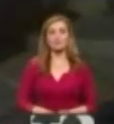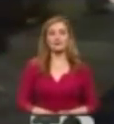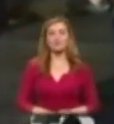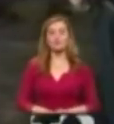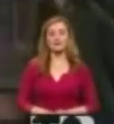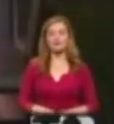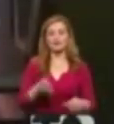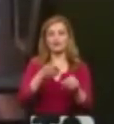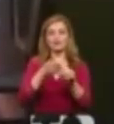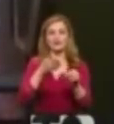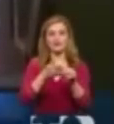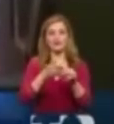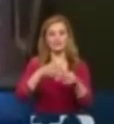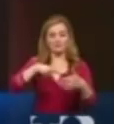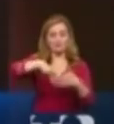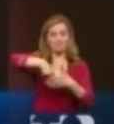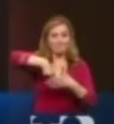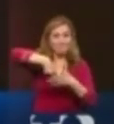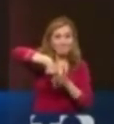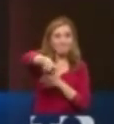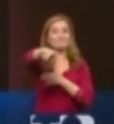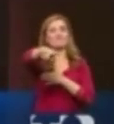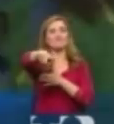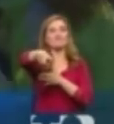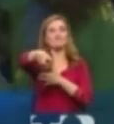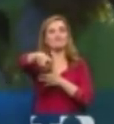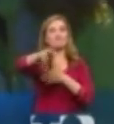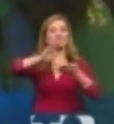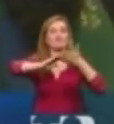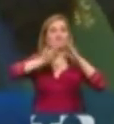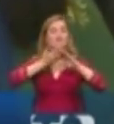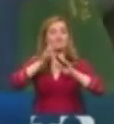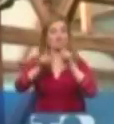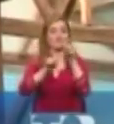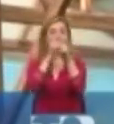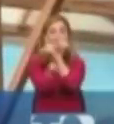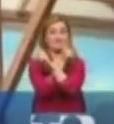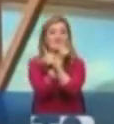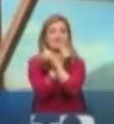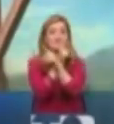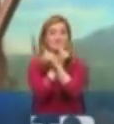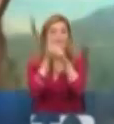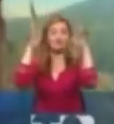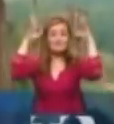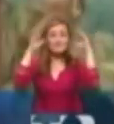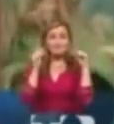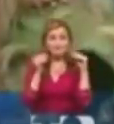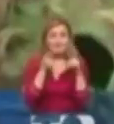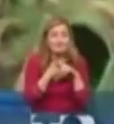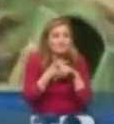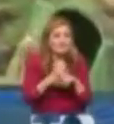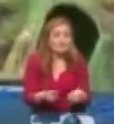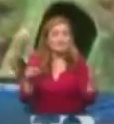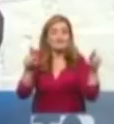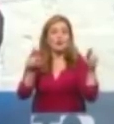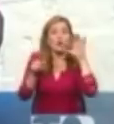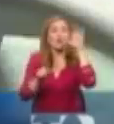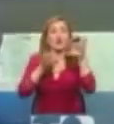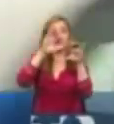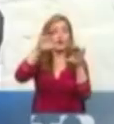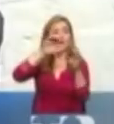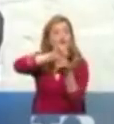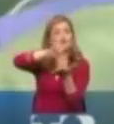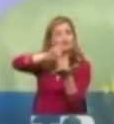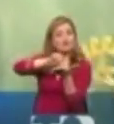Con la finalidad de romper las barreras comunicacionales y ofrecer a la comunidad con discapacidad auditiva una opción diferente, el Museo de la